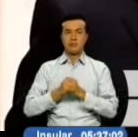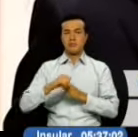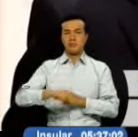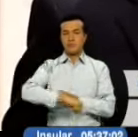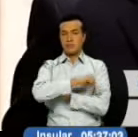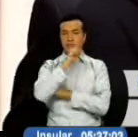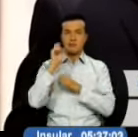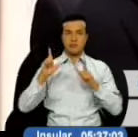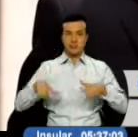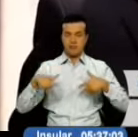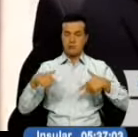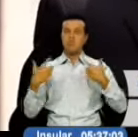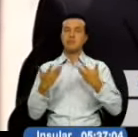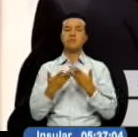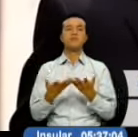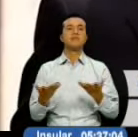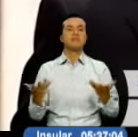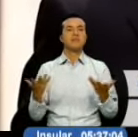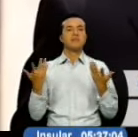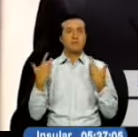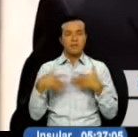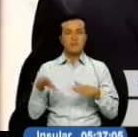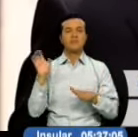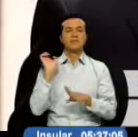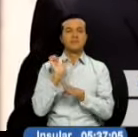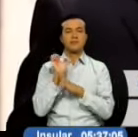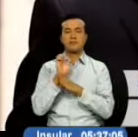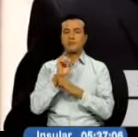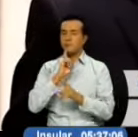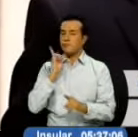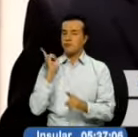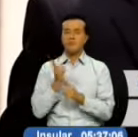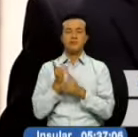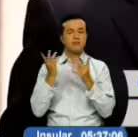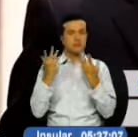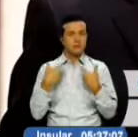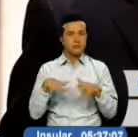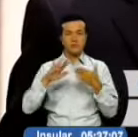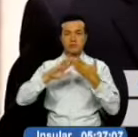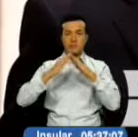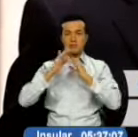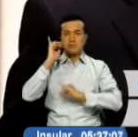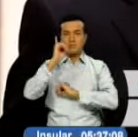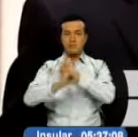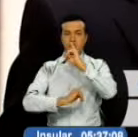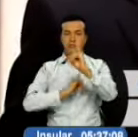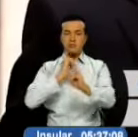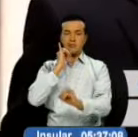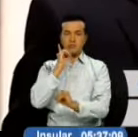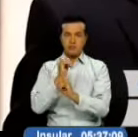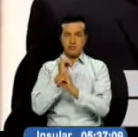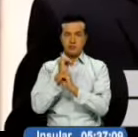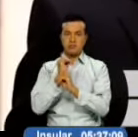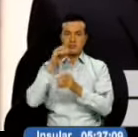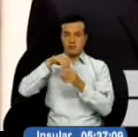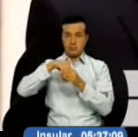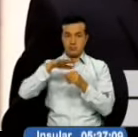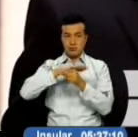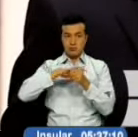Moreno se consolida en Ecuador y finalmente tanto la comunidad internacional como a nivel